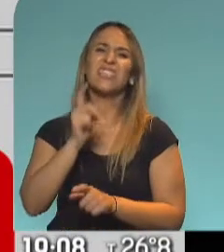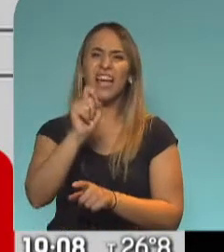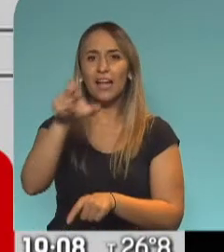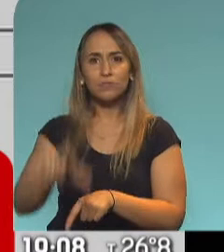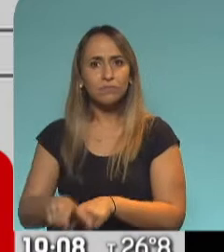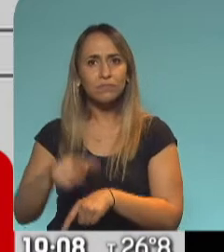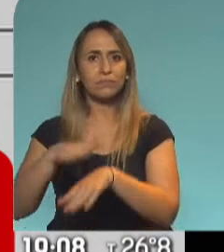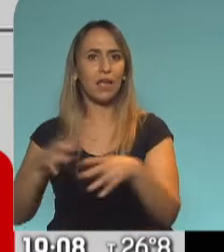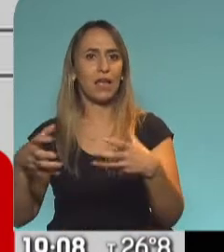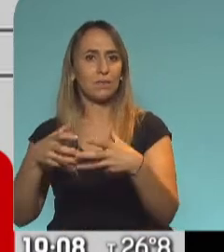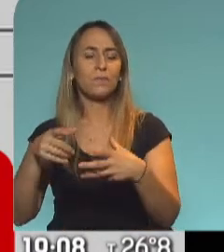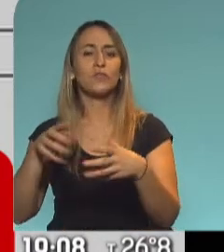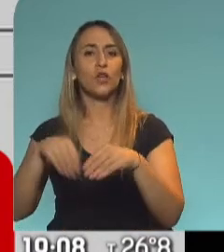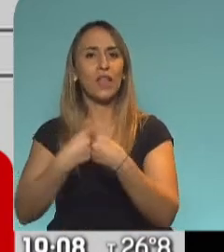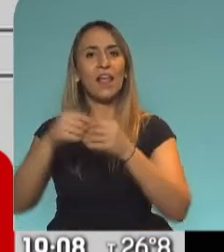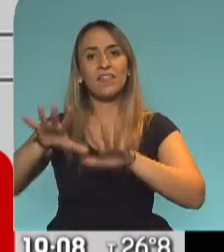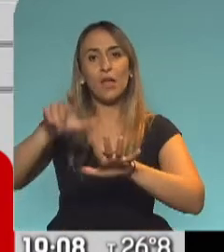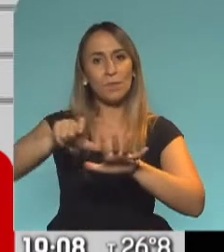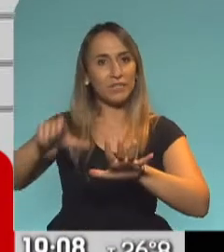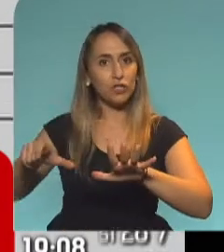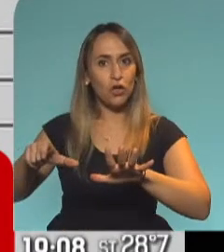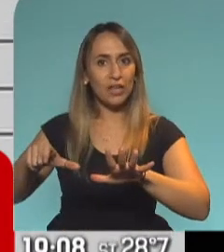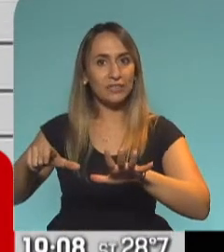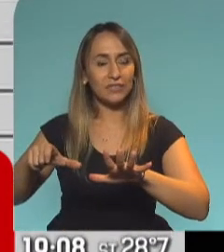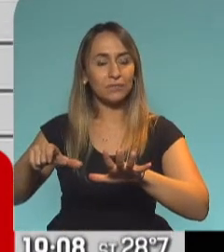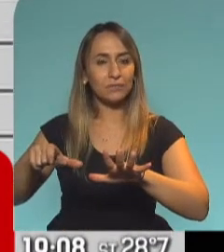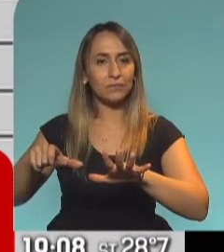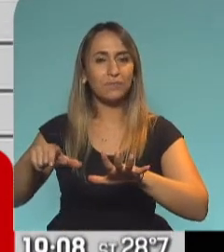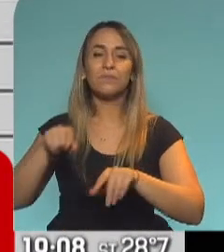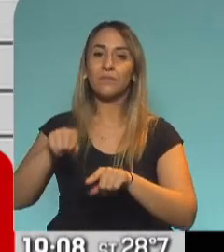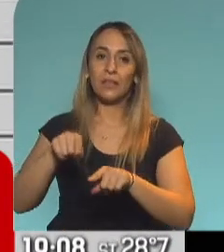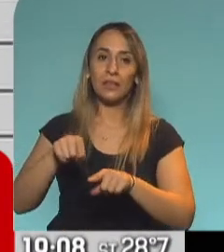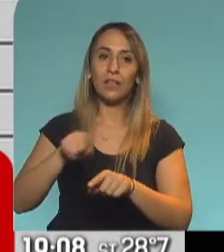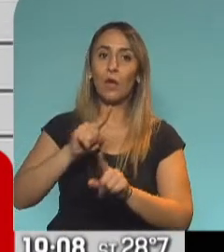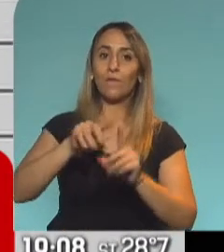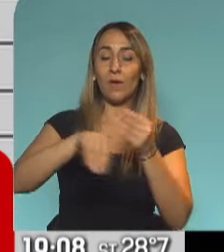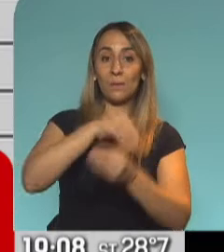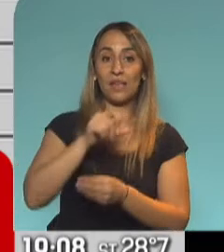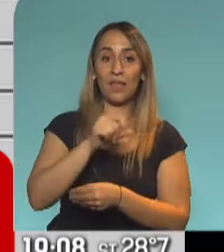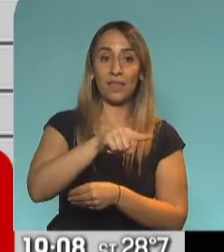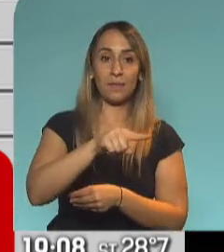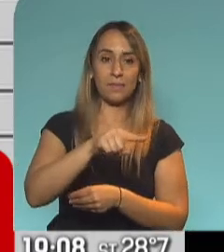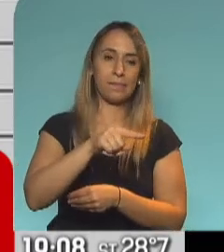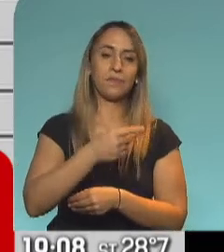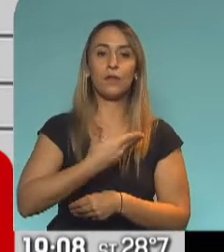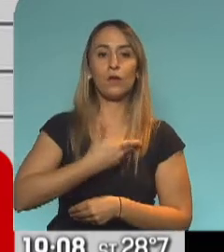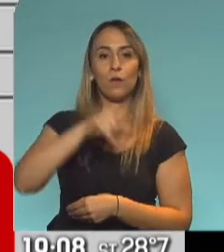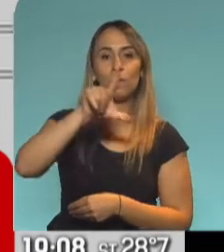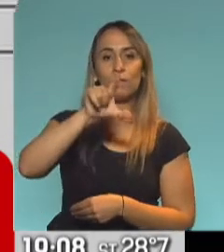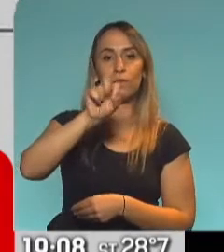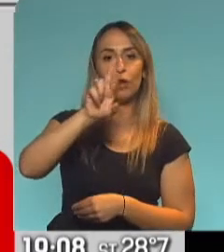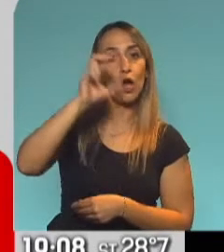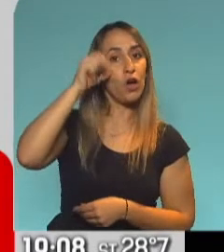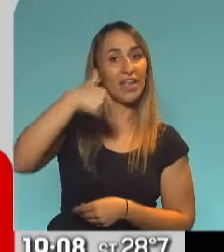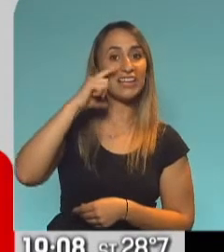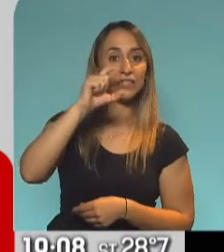Son 10 personas en total. Así es. Y se menciona a la familia de Florencio Aldrey Iglesias,